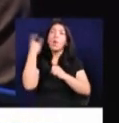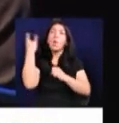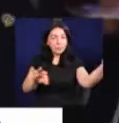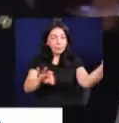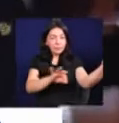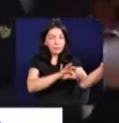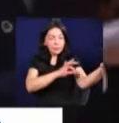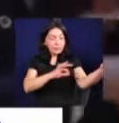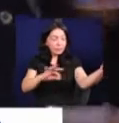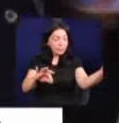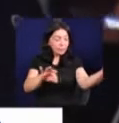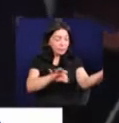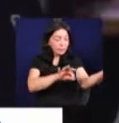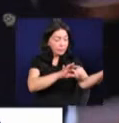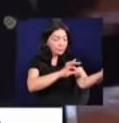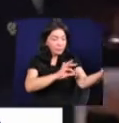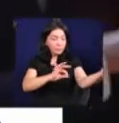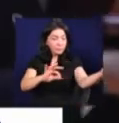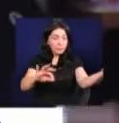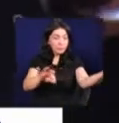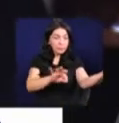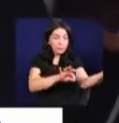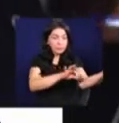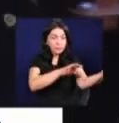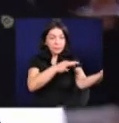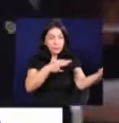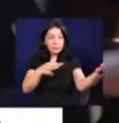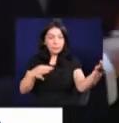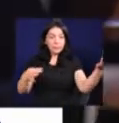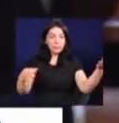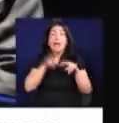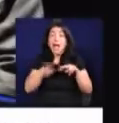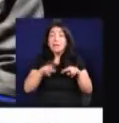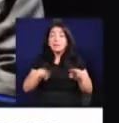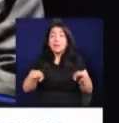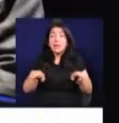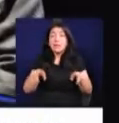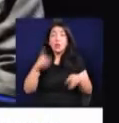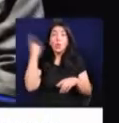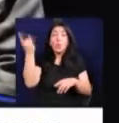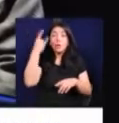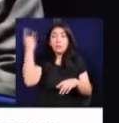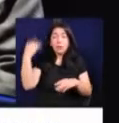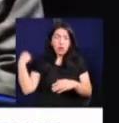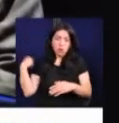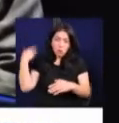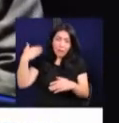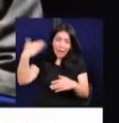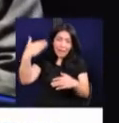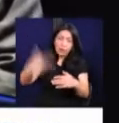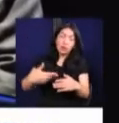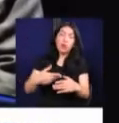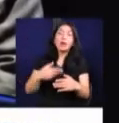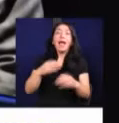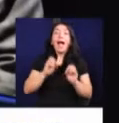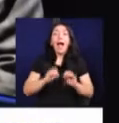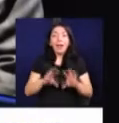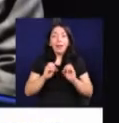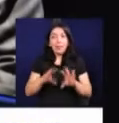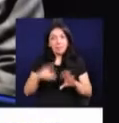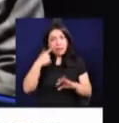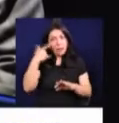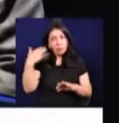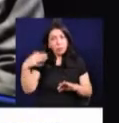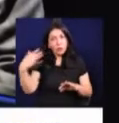la preservación del medio ambiente para la sustentabilidad y la verdad que hay muchas cosas por hacer por lo